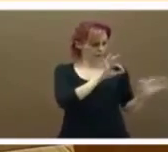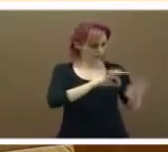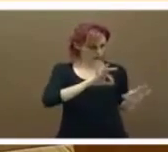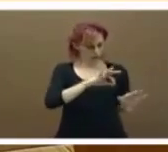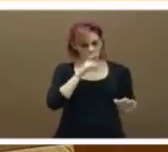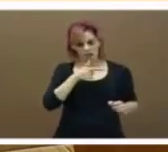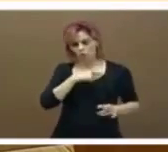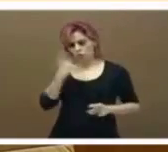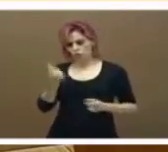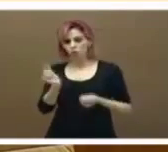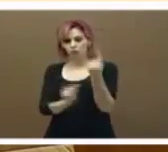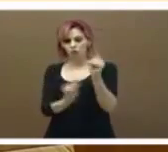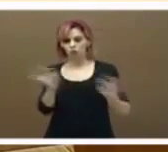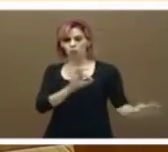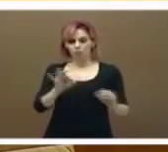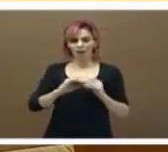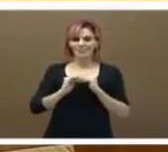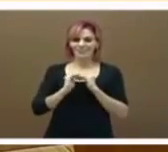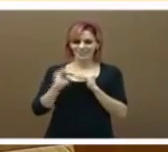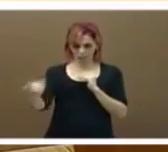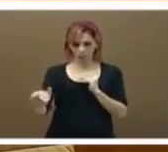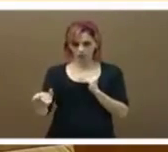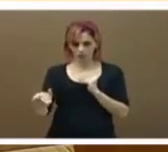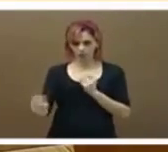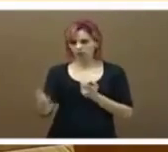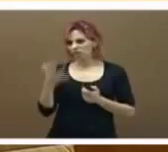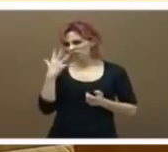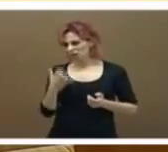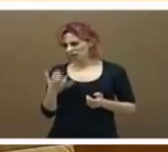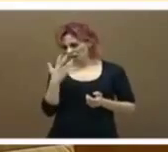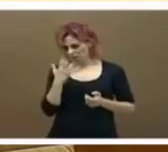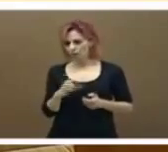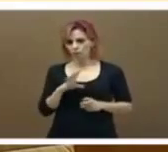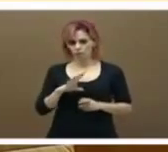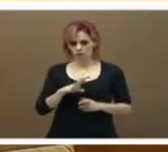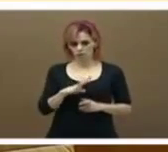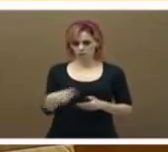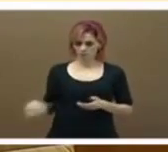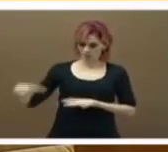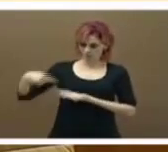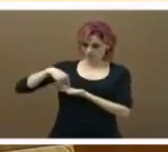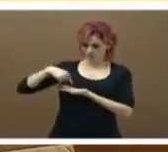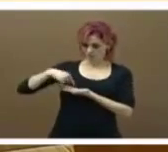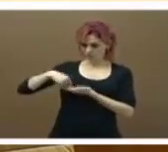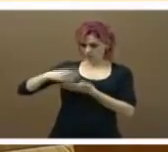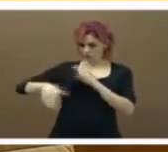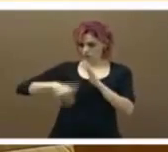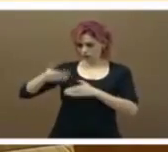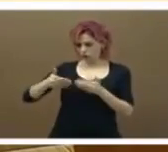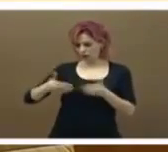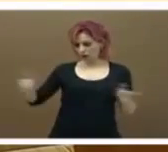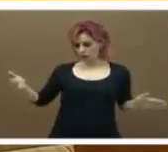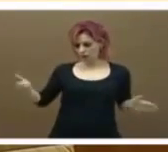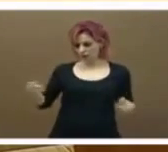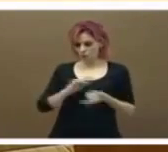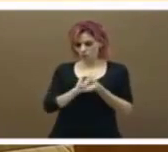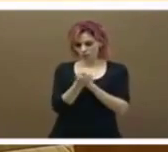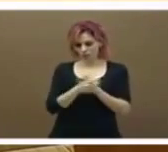seriedad y no pidan que nosotros pongamos una convocatoria abierta sin ninguna modificación